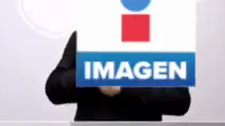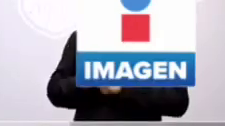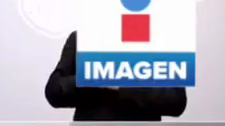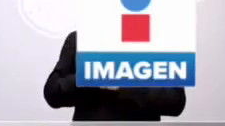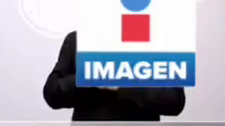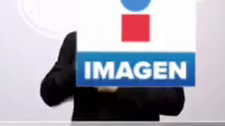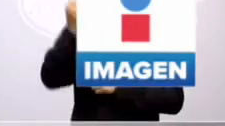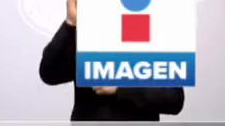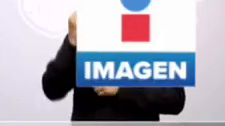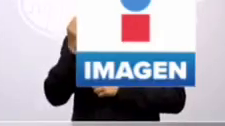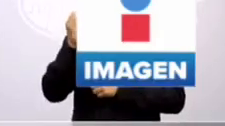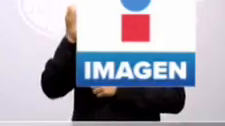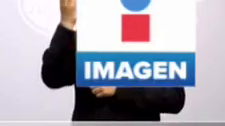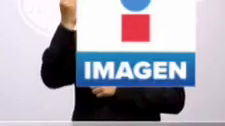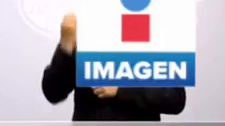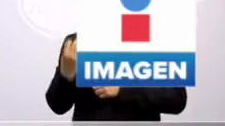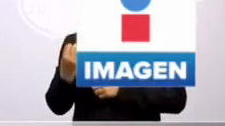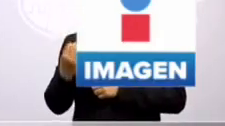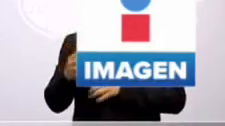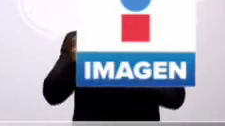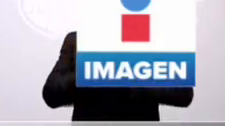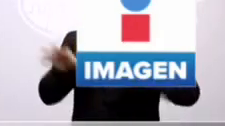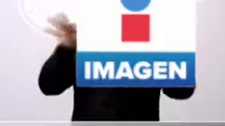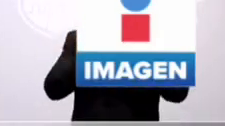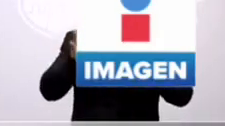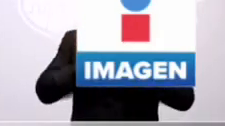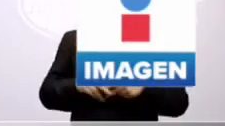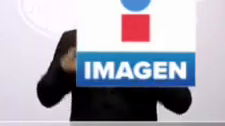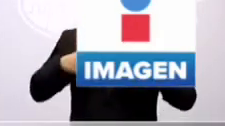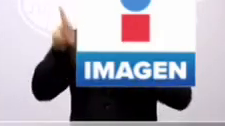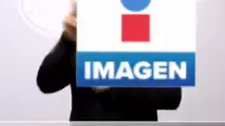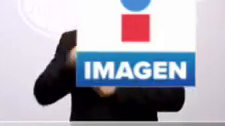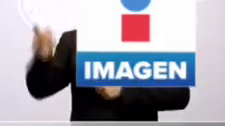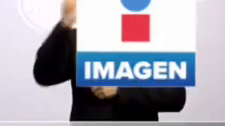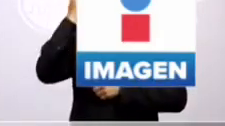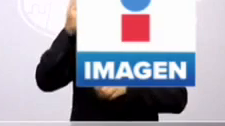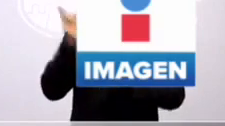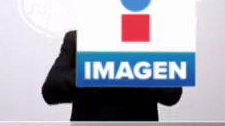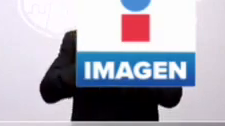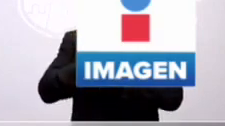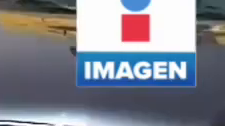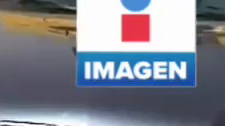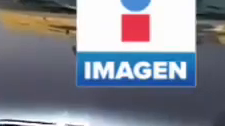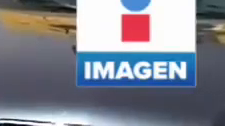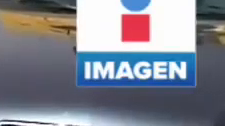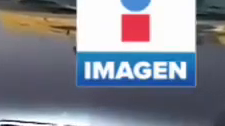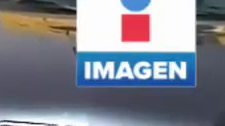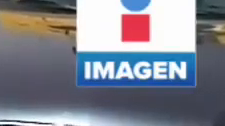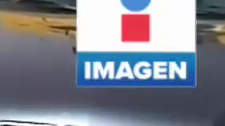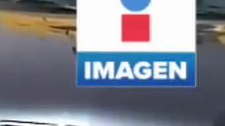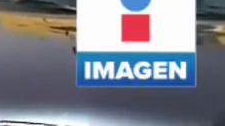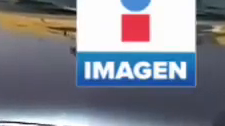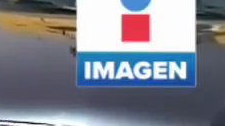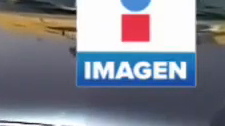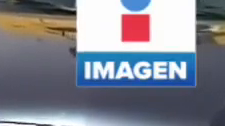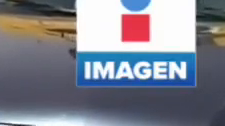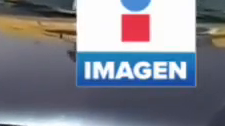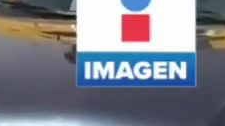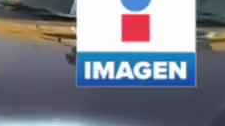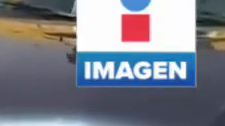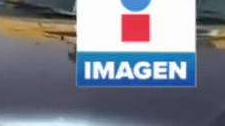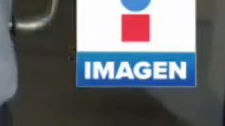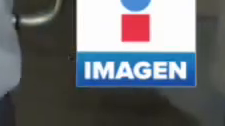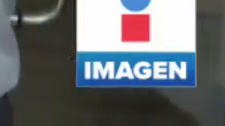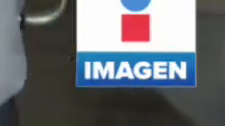hospitalizaciones por kobe la jefa de gobierno indicó que estas cifras no se veían desde la primera semana de agosto